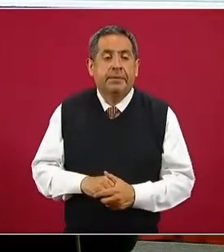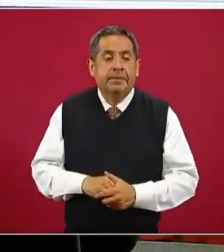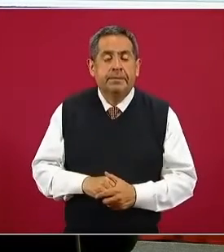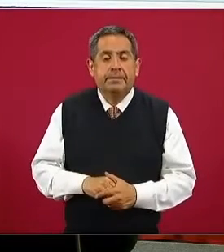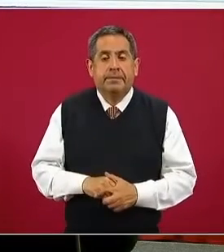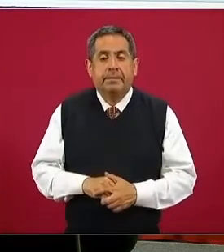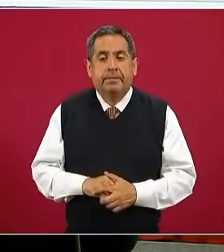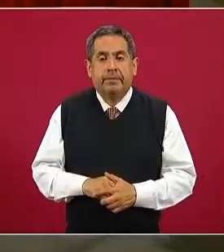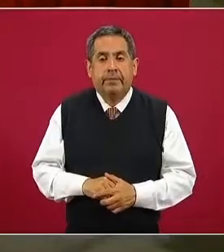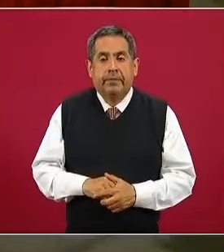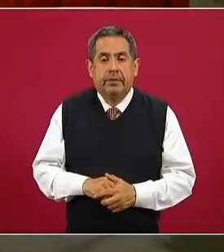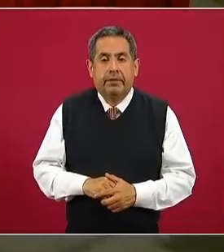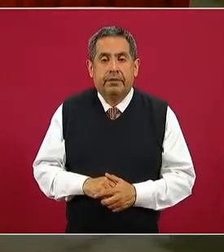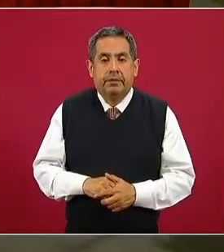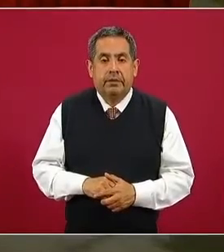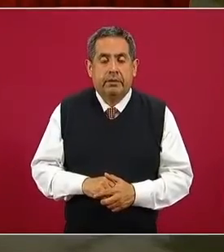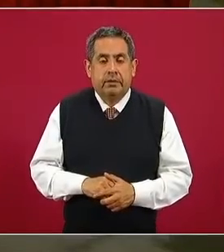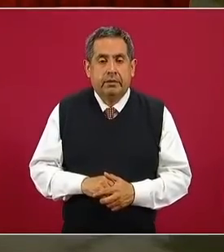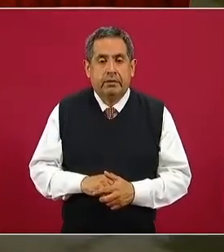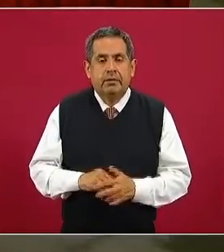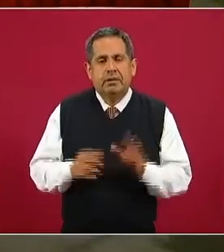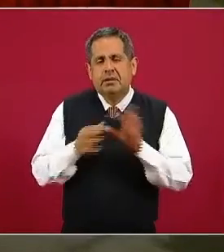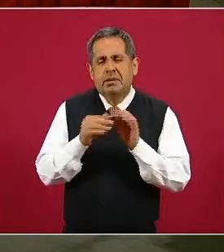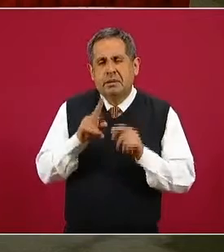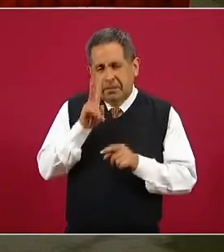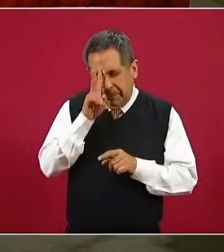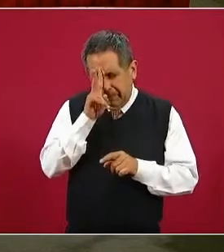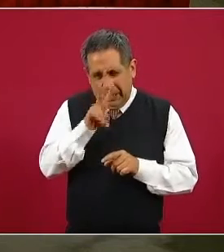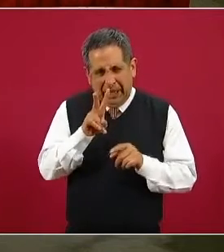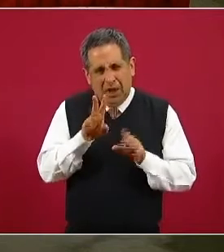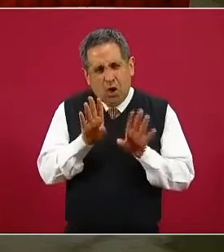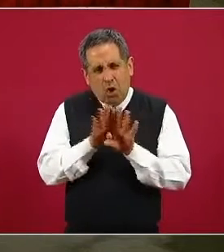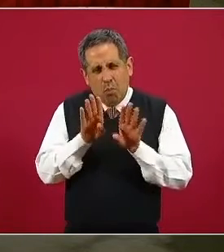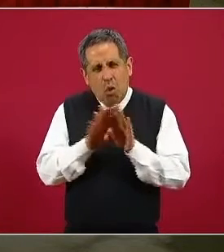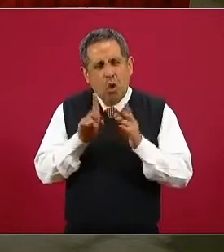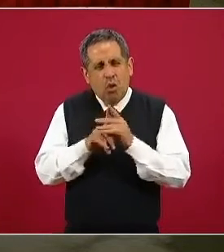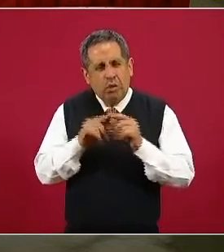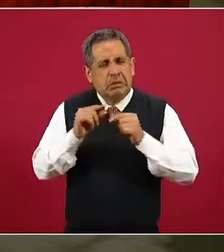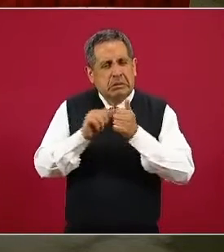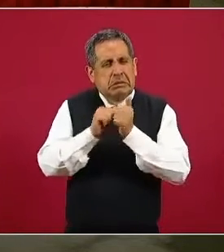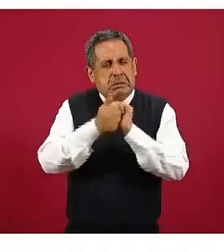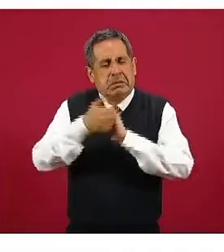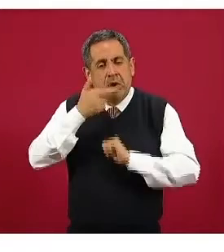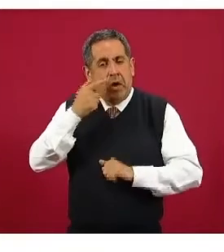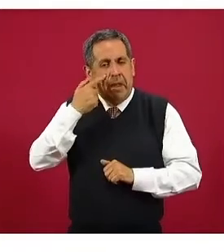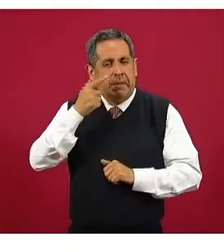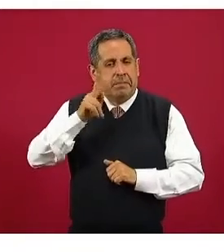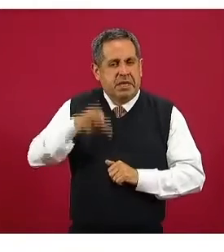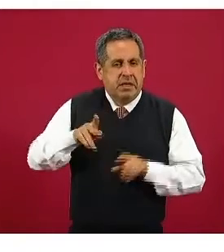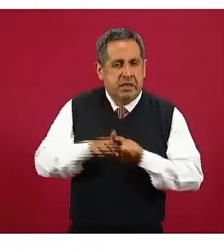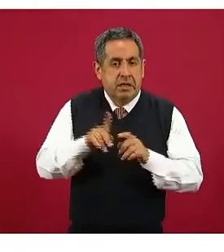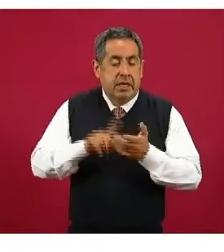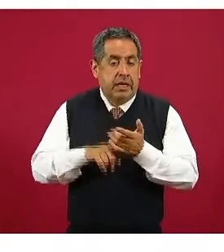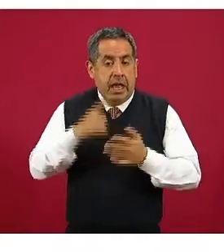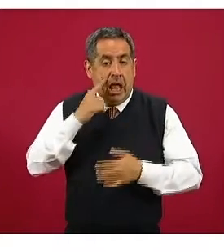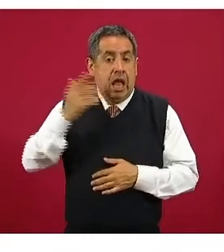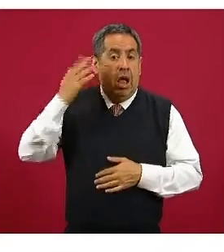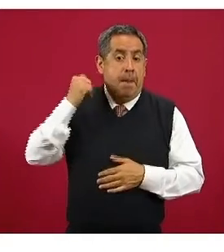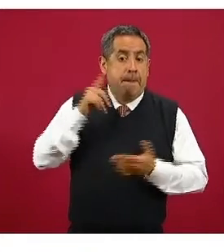favor. Nomás para que vean también eso, cómo ha ido evolucionando, es más o menos parecido que más o menos teníamos